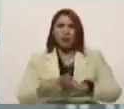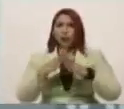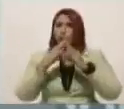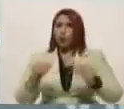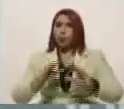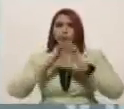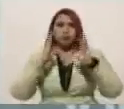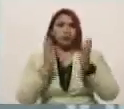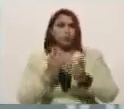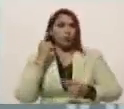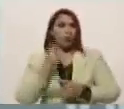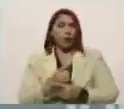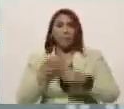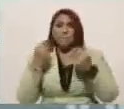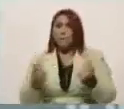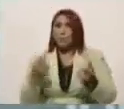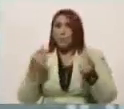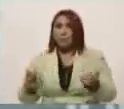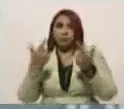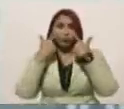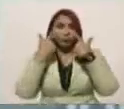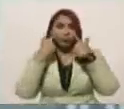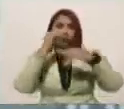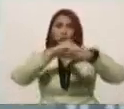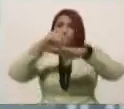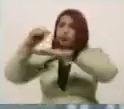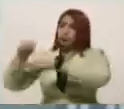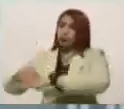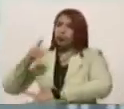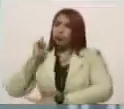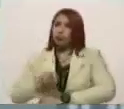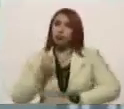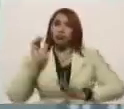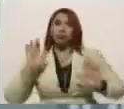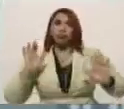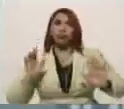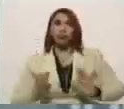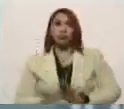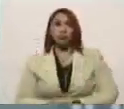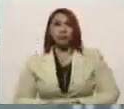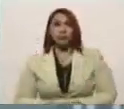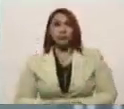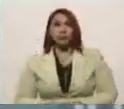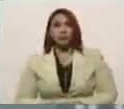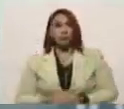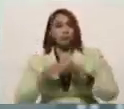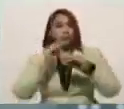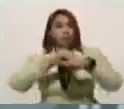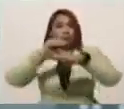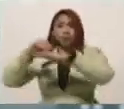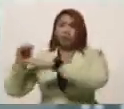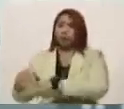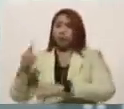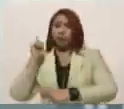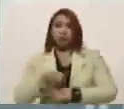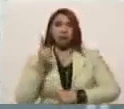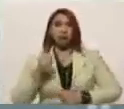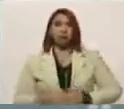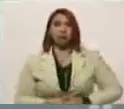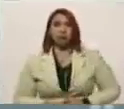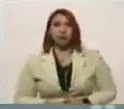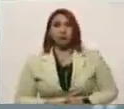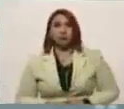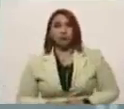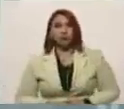mundo, alerta. alerta